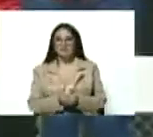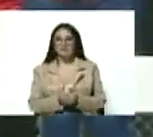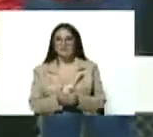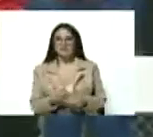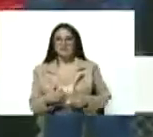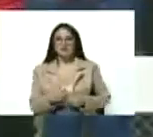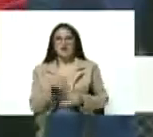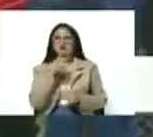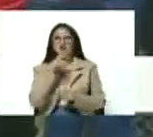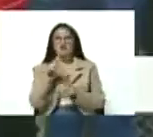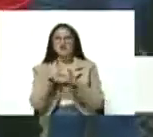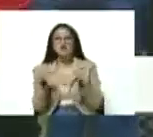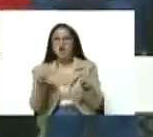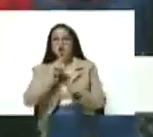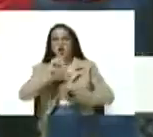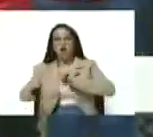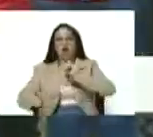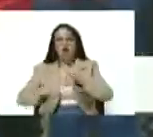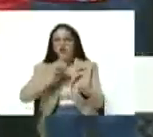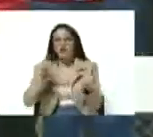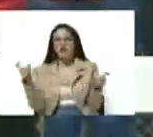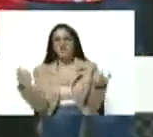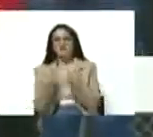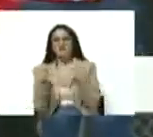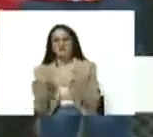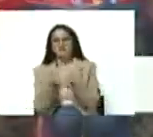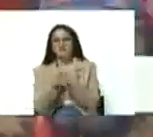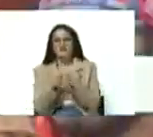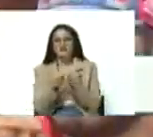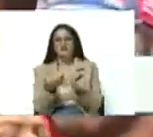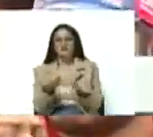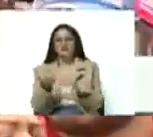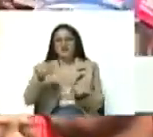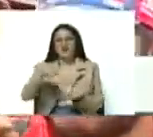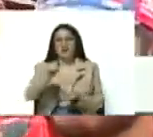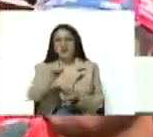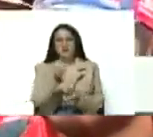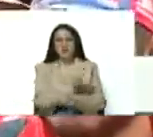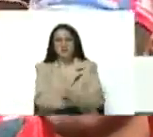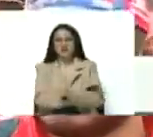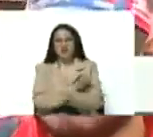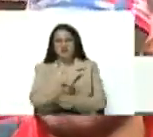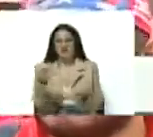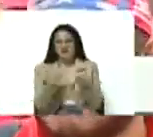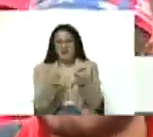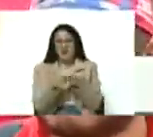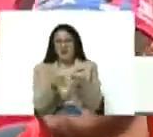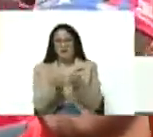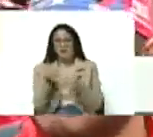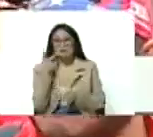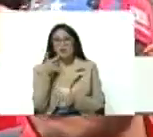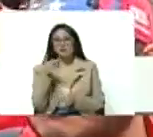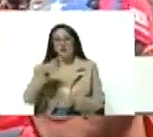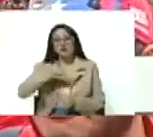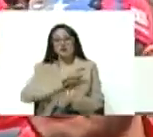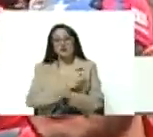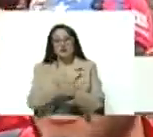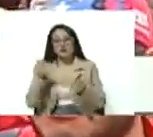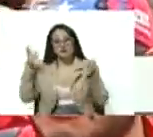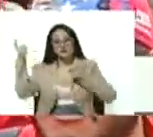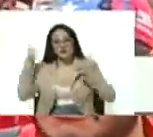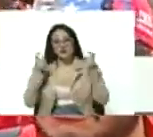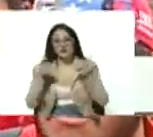se odian. Salen peleados. Mientras eso ocurre en ellos y en todos sus partidos, aquí está la fuerza